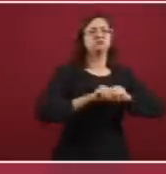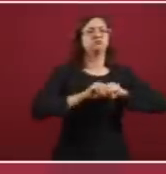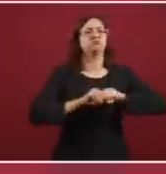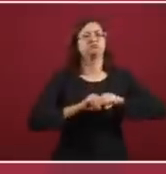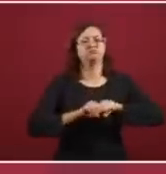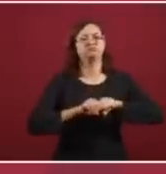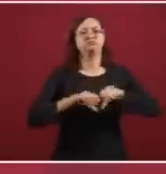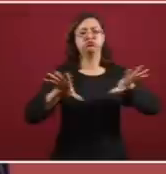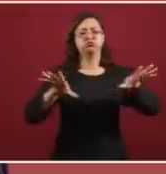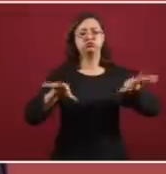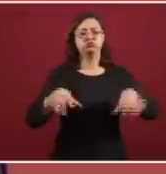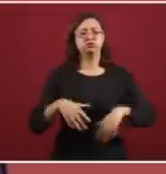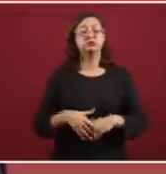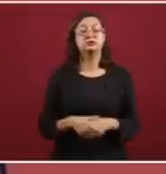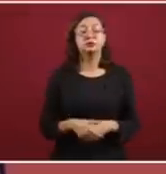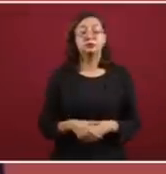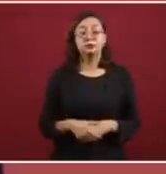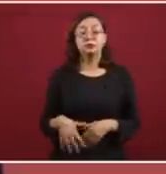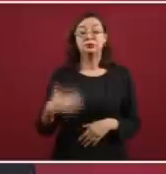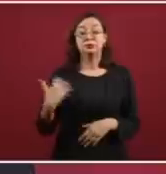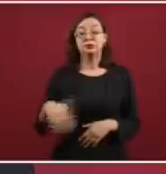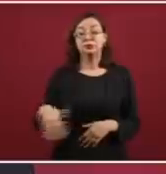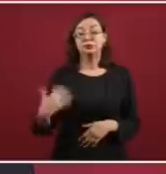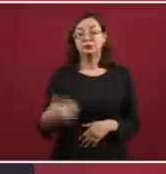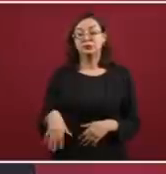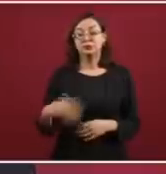en los medios convencionales.